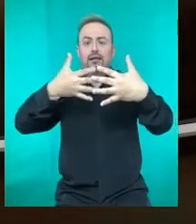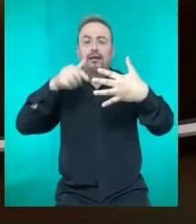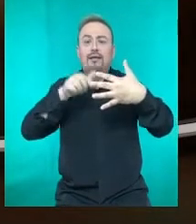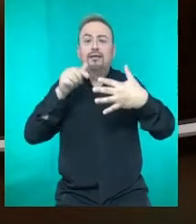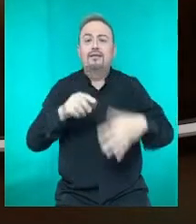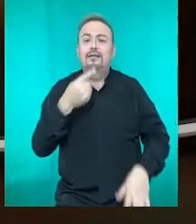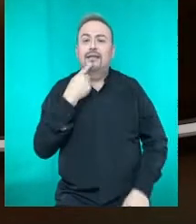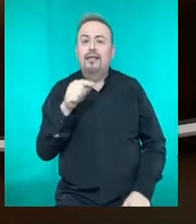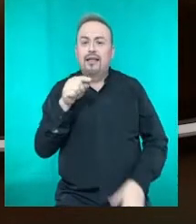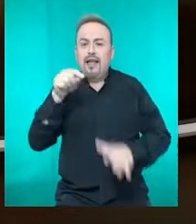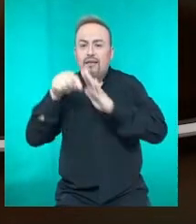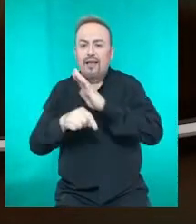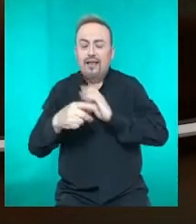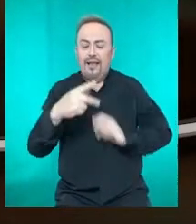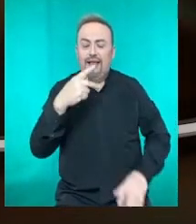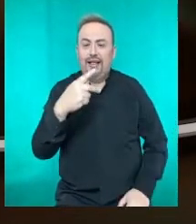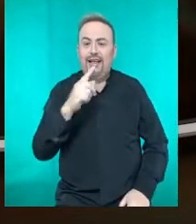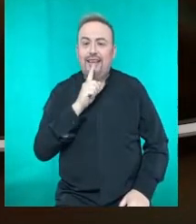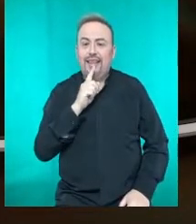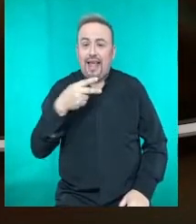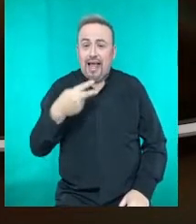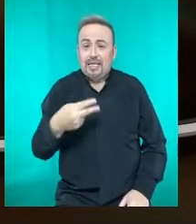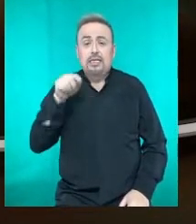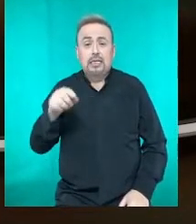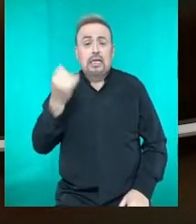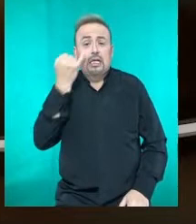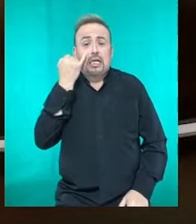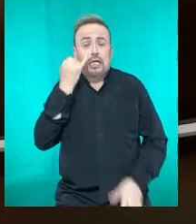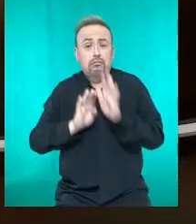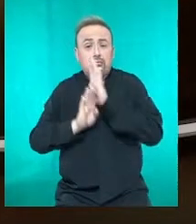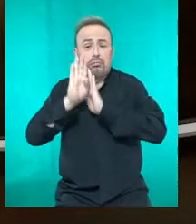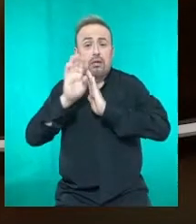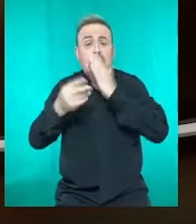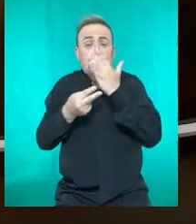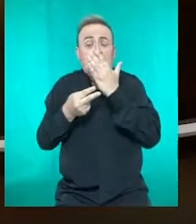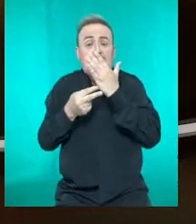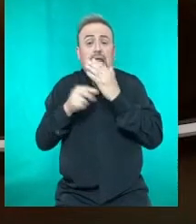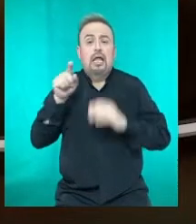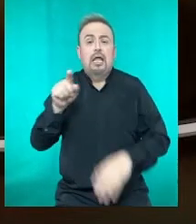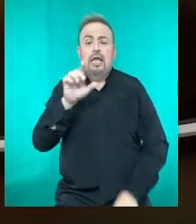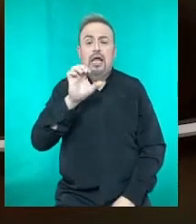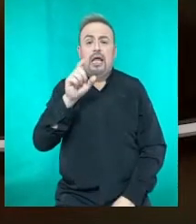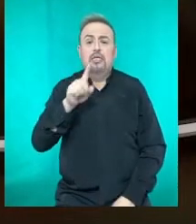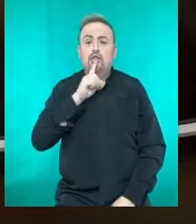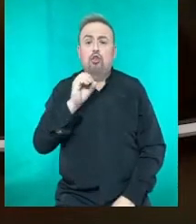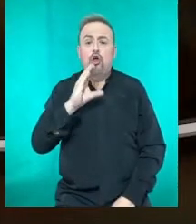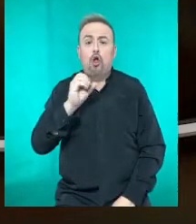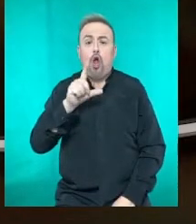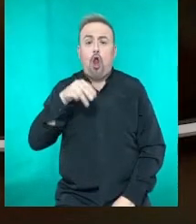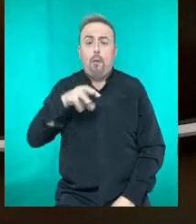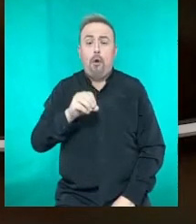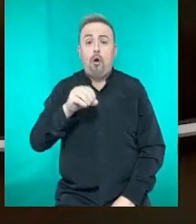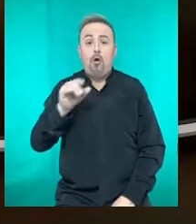KTH, todos estos trozos fueron desarrollados en el Real Instituto de Tecnología de Estocolmo, a raíz de una investigación con la